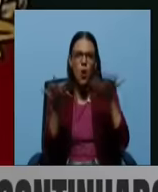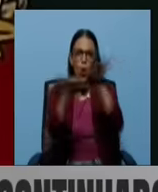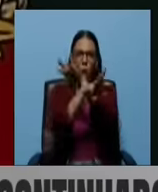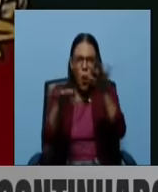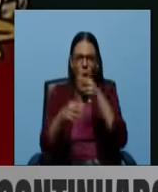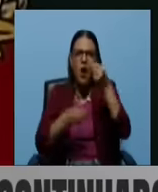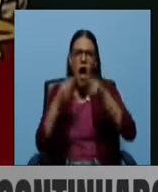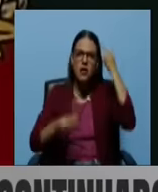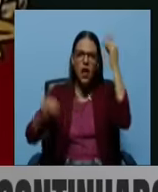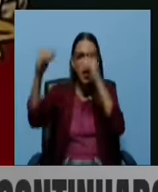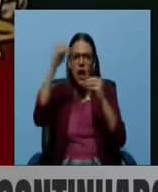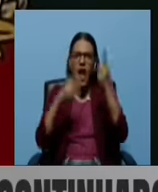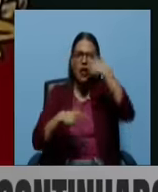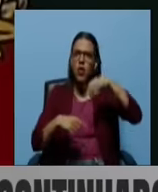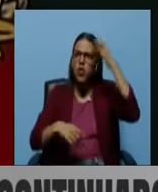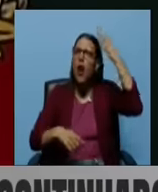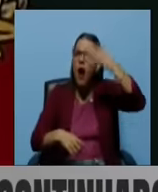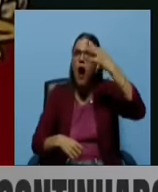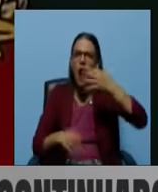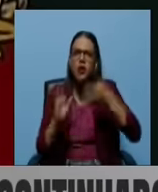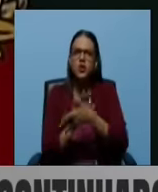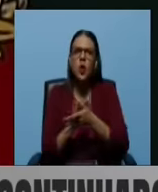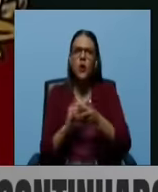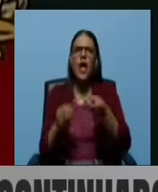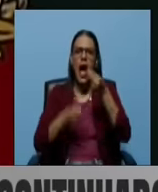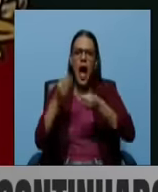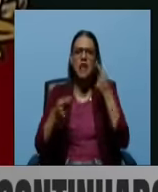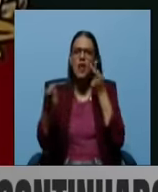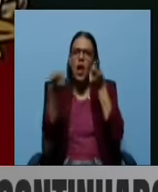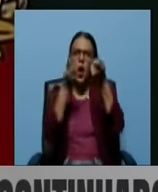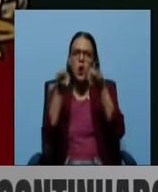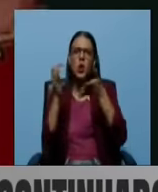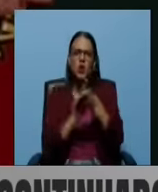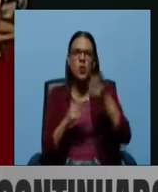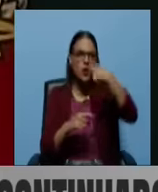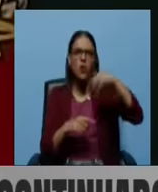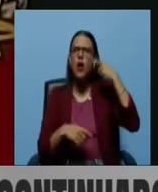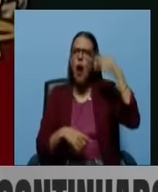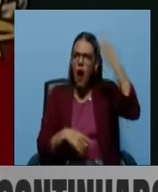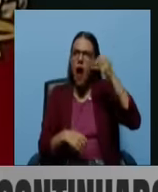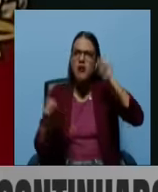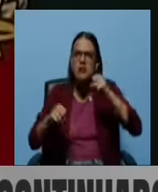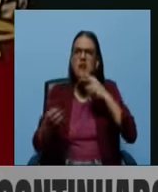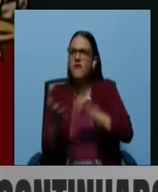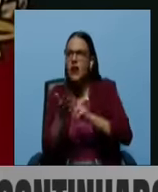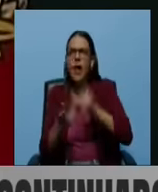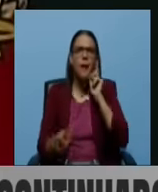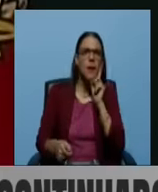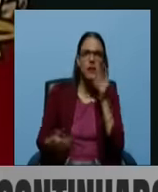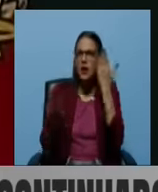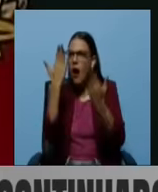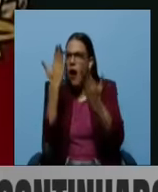para crear lo que ellos llaman las matrices de Big Data, que se imponen